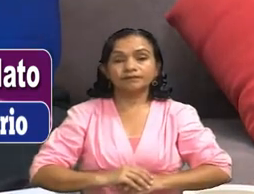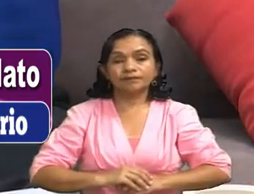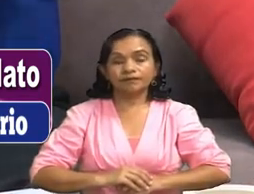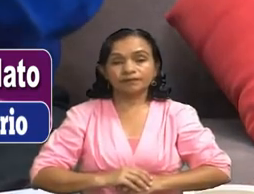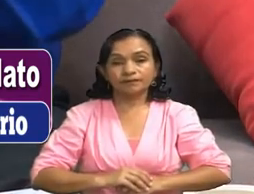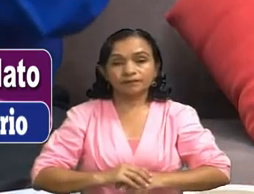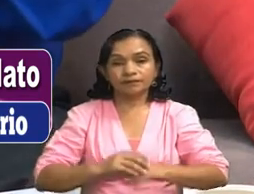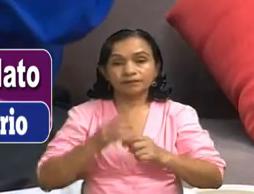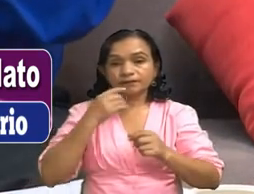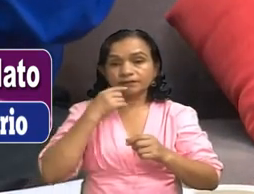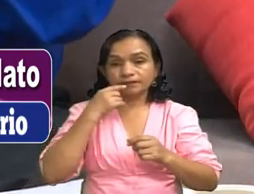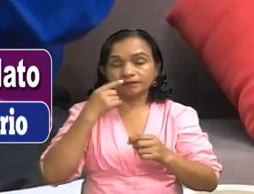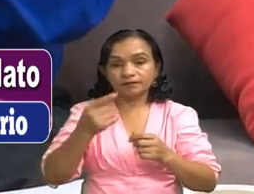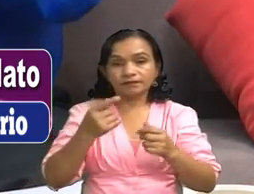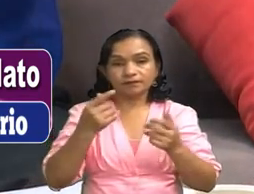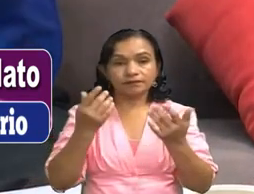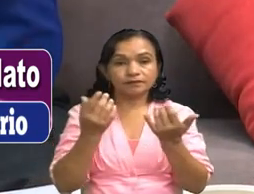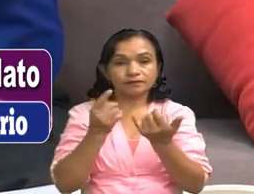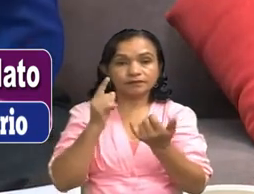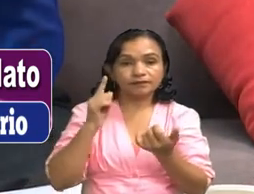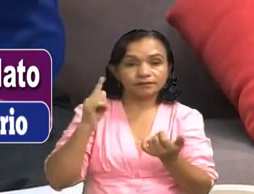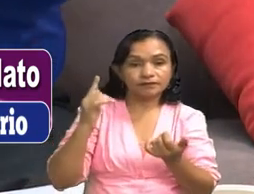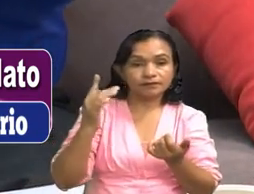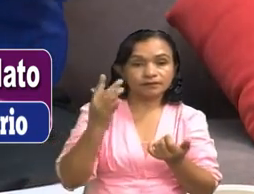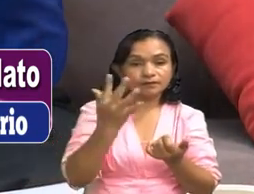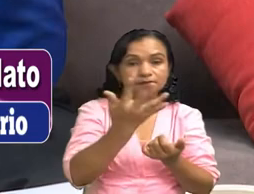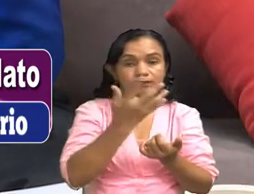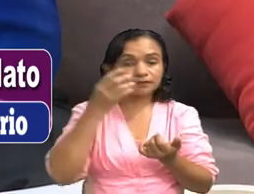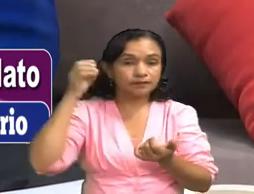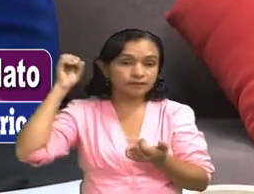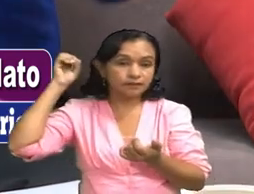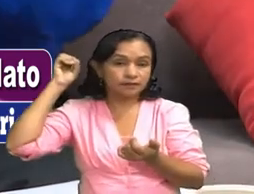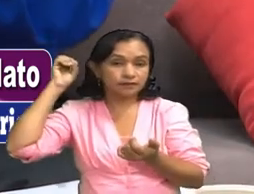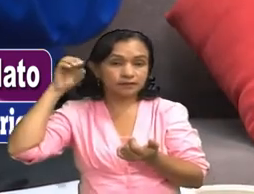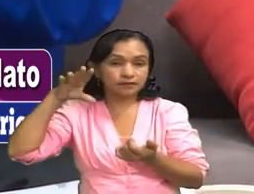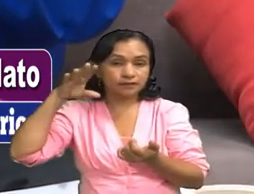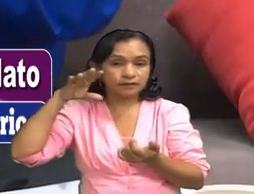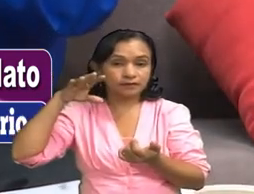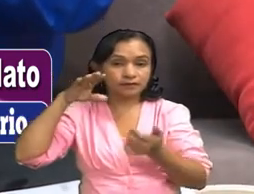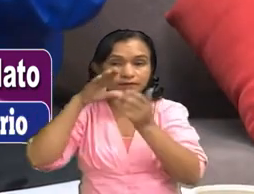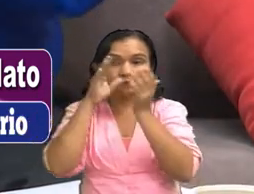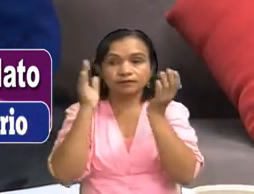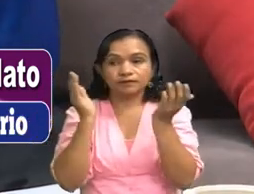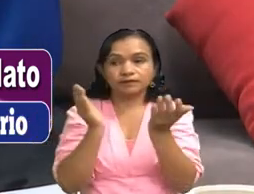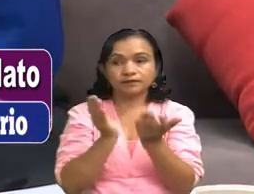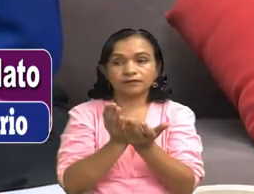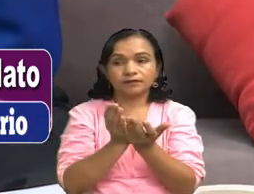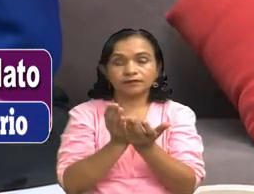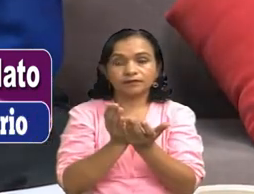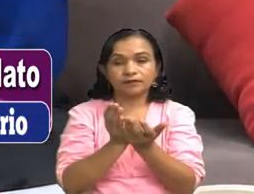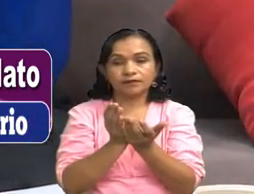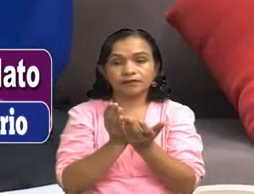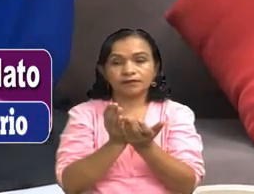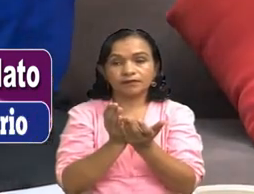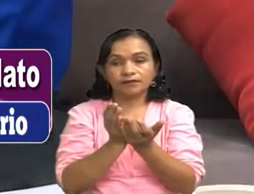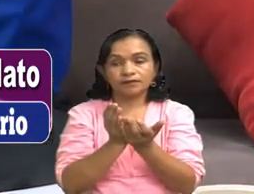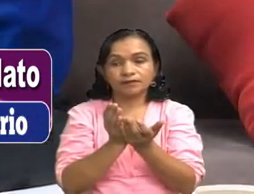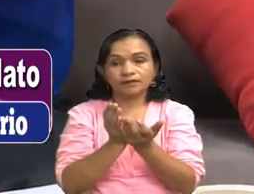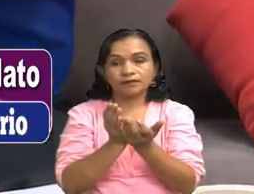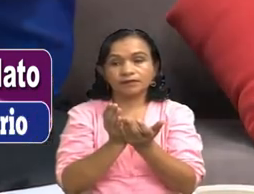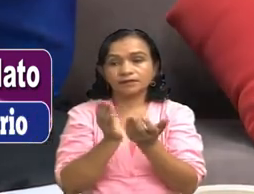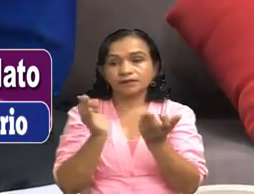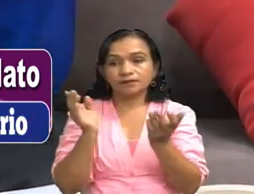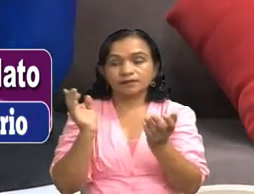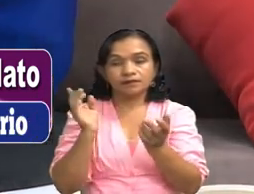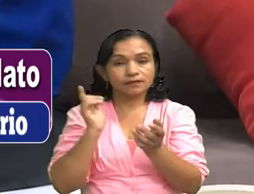estamos planteando en ese momento que todos los turistas que vengan de cualquier parte del mundo tienen toda la seguridad establecida